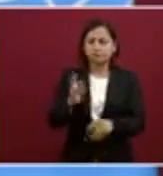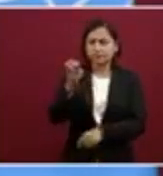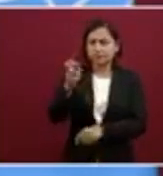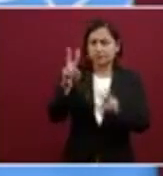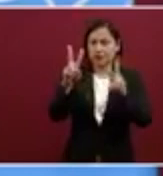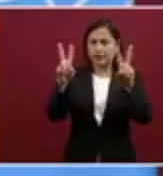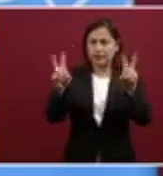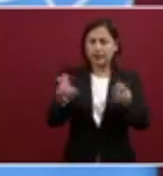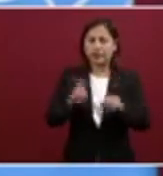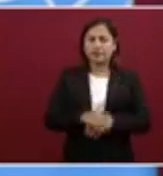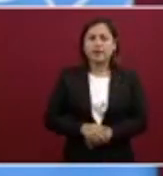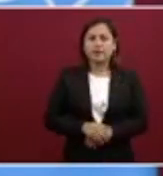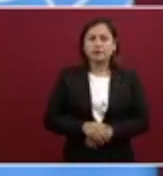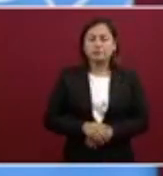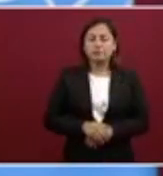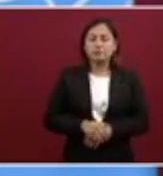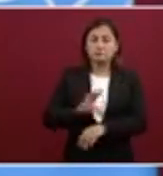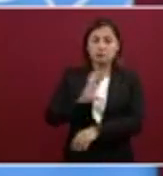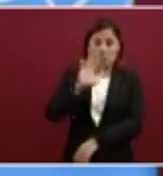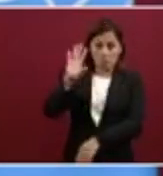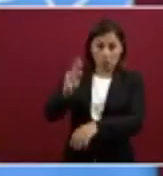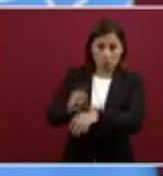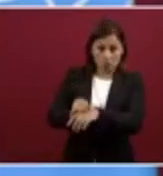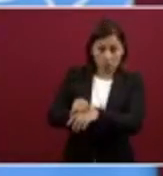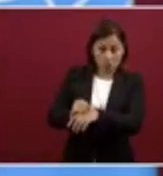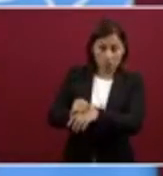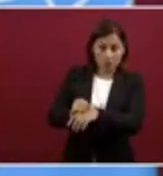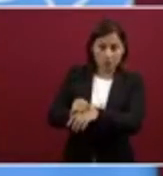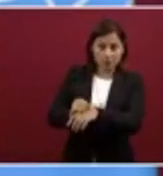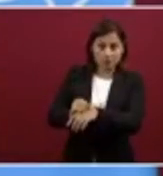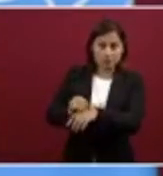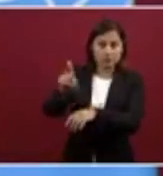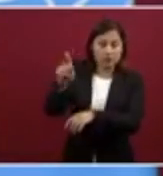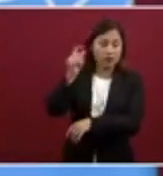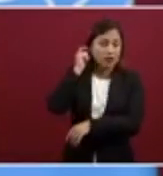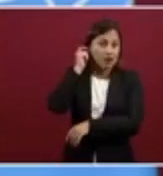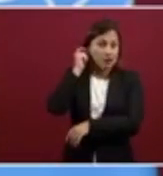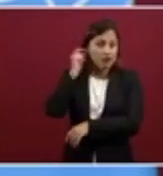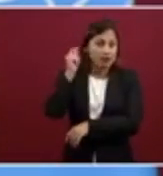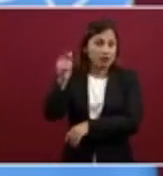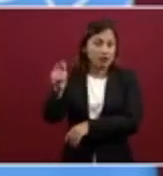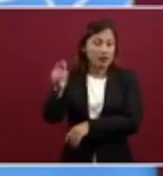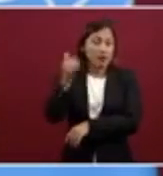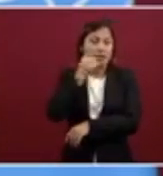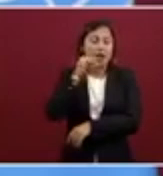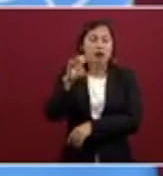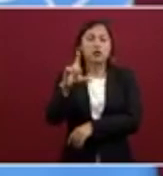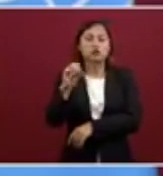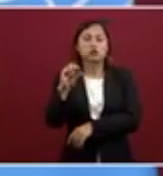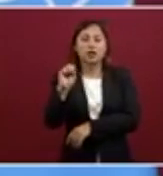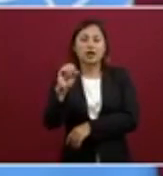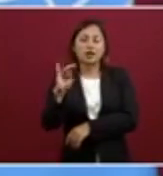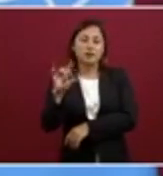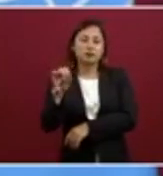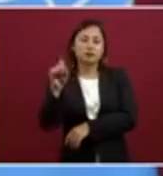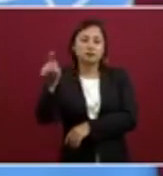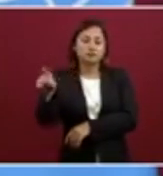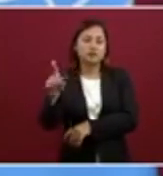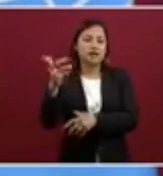no se va a permitir en Los Cabos, como lo